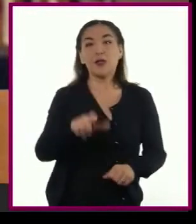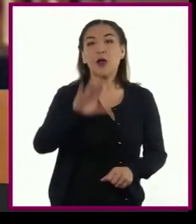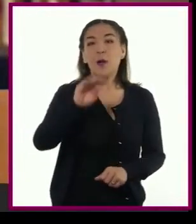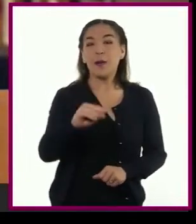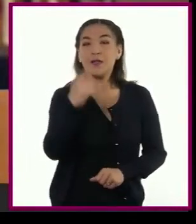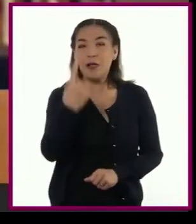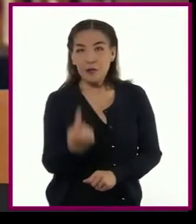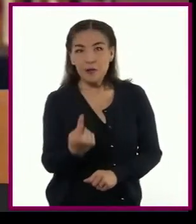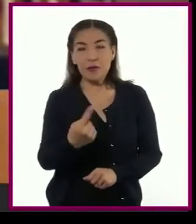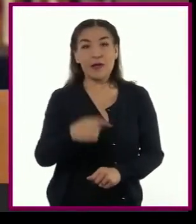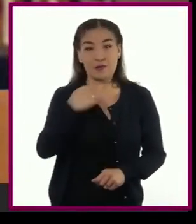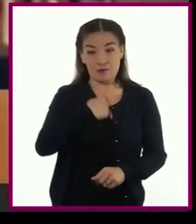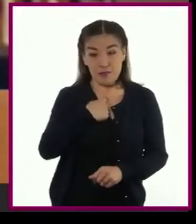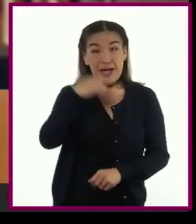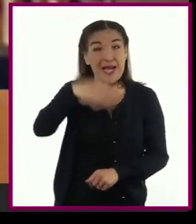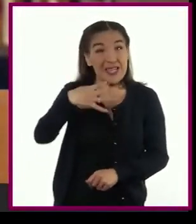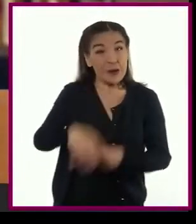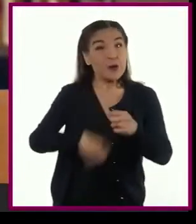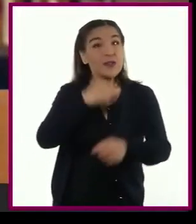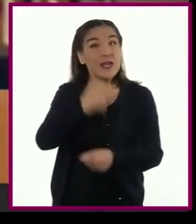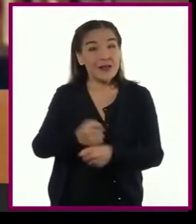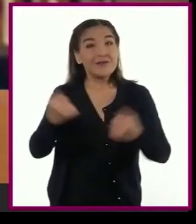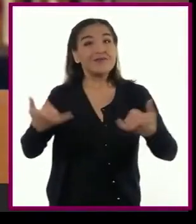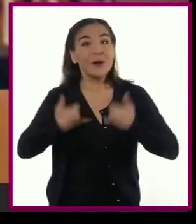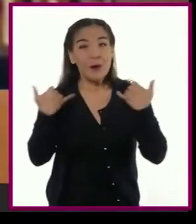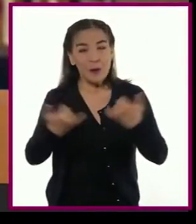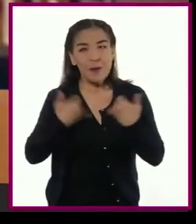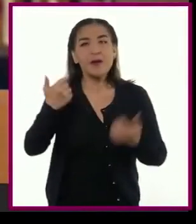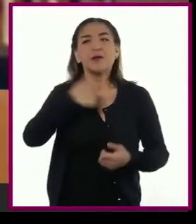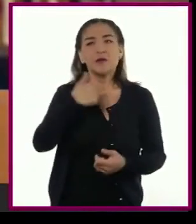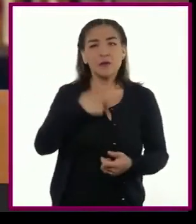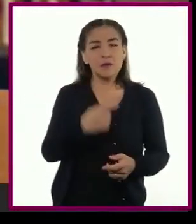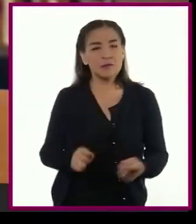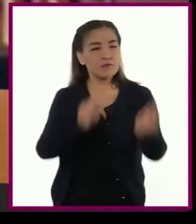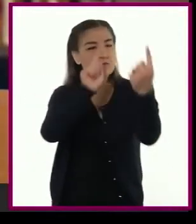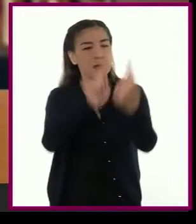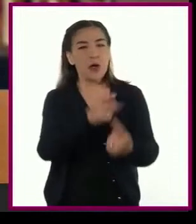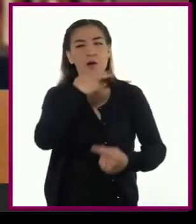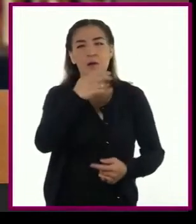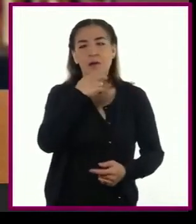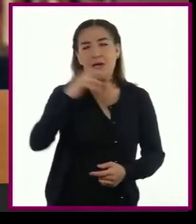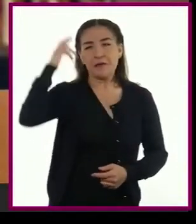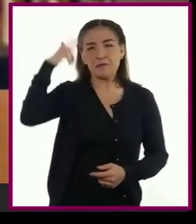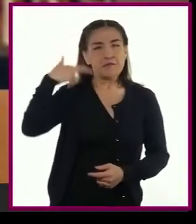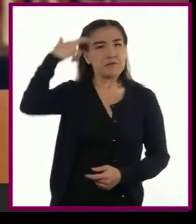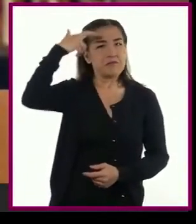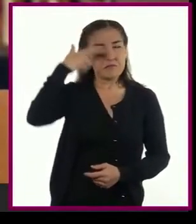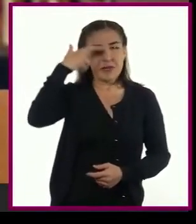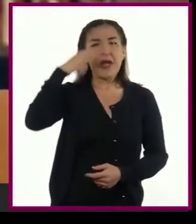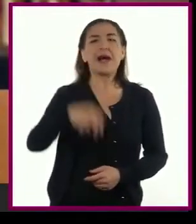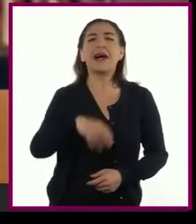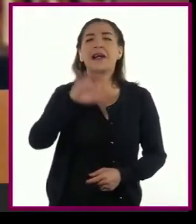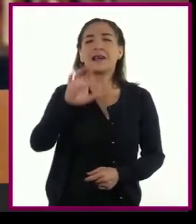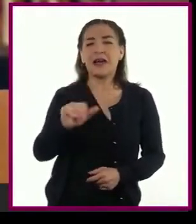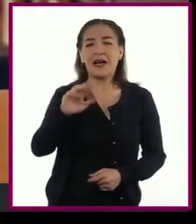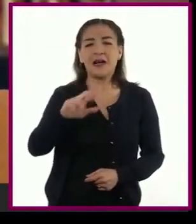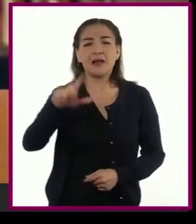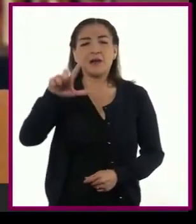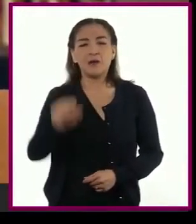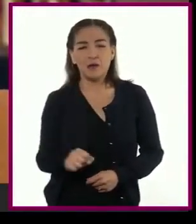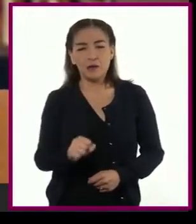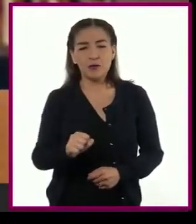1791, ya con 14 años, fui presentado ante el duque Carlos Guillermo